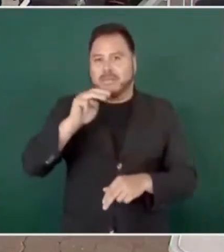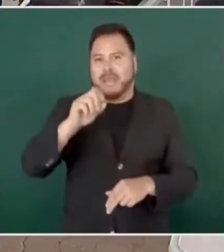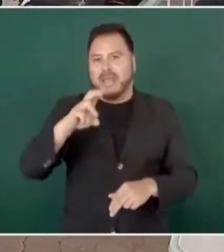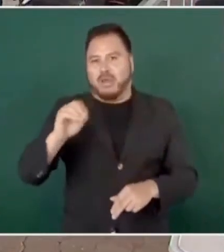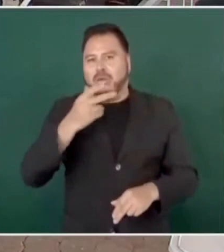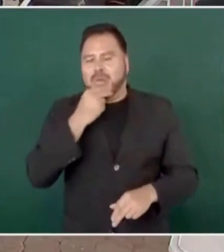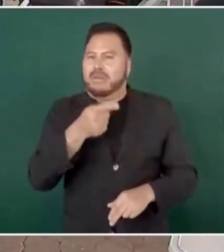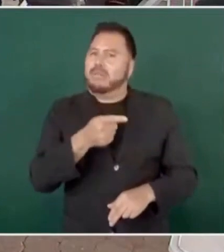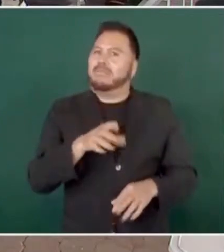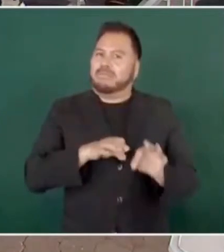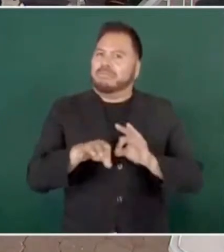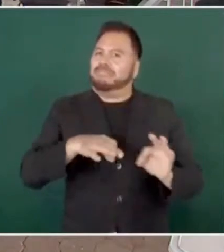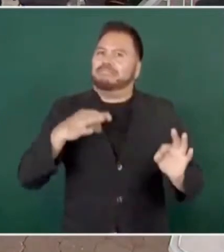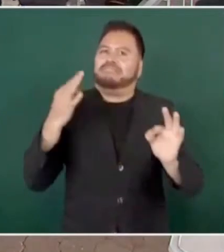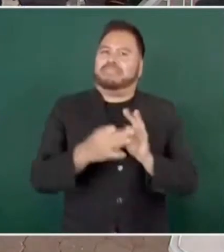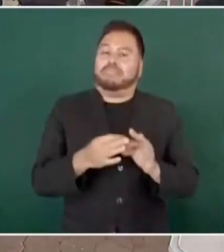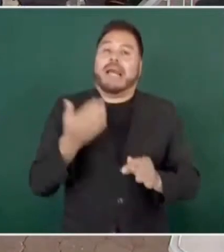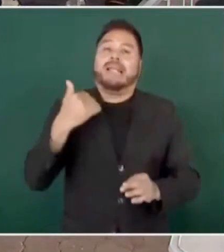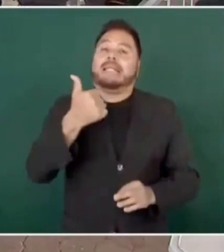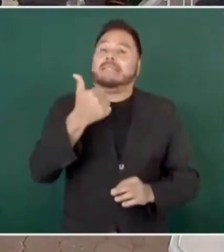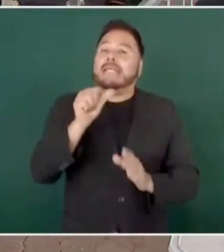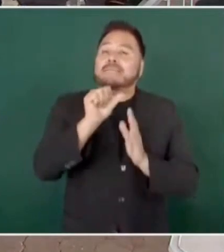En solo 6 meses,